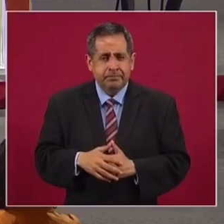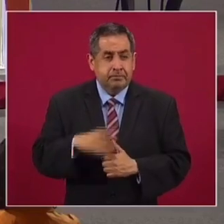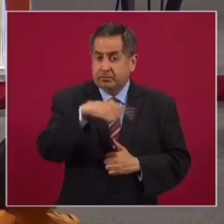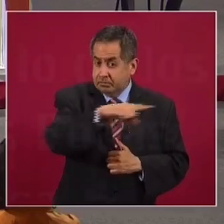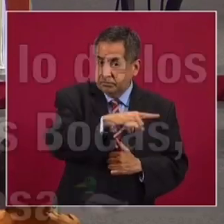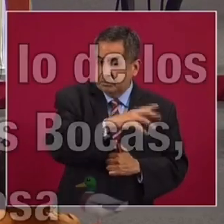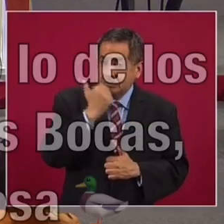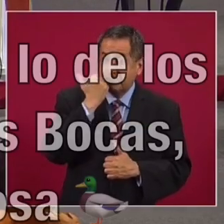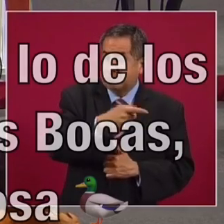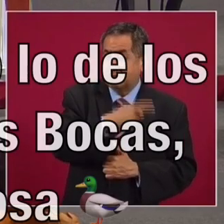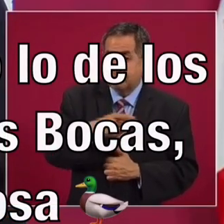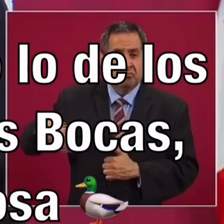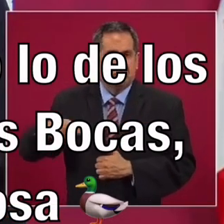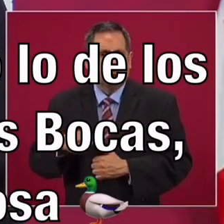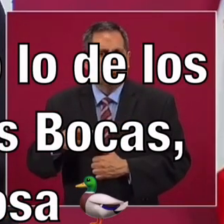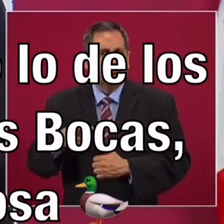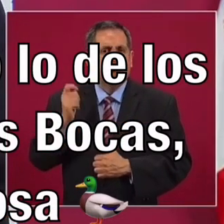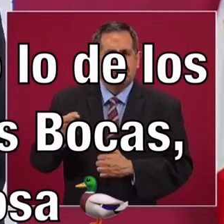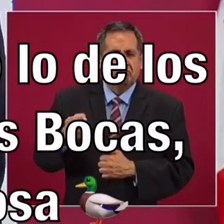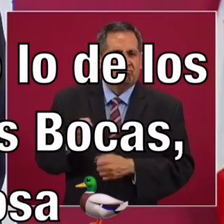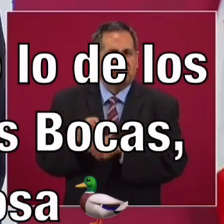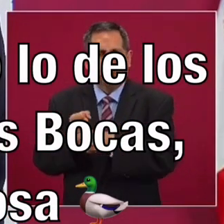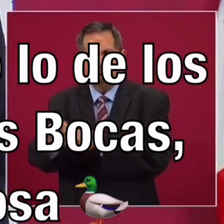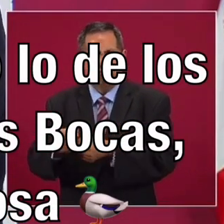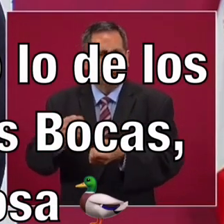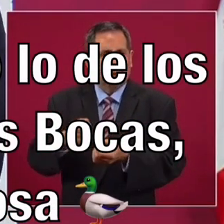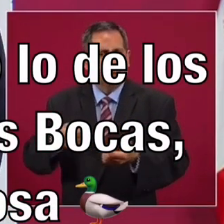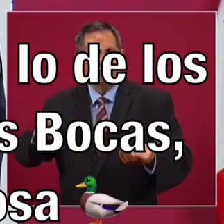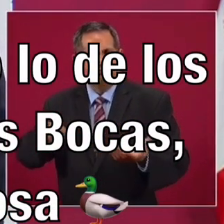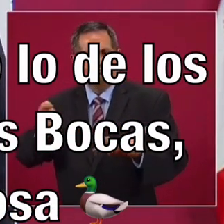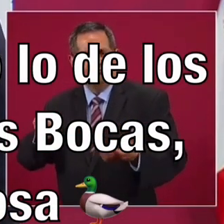quieren que se use la macana,